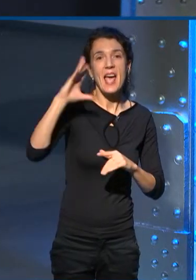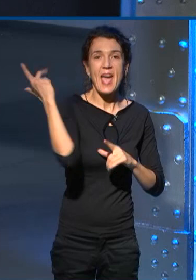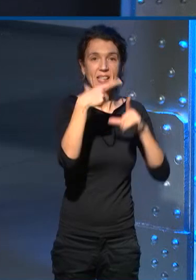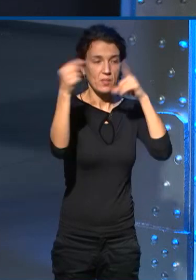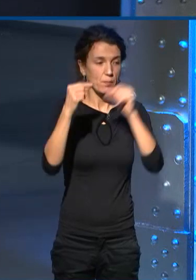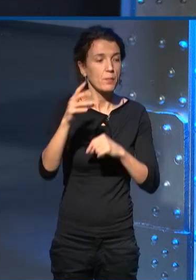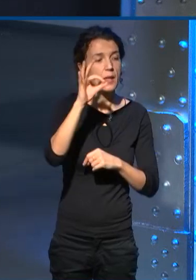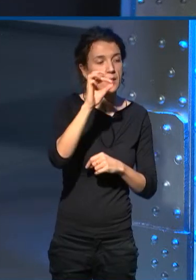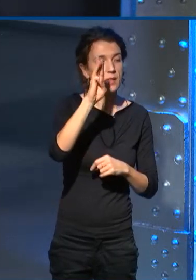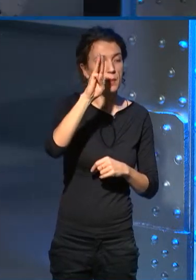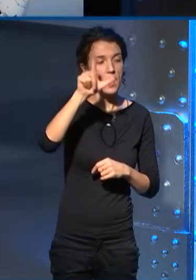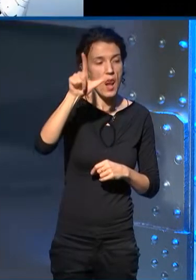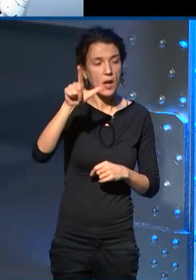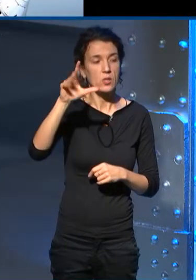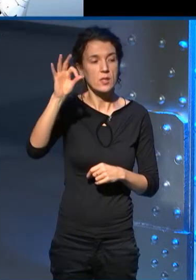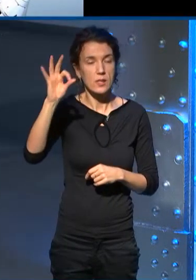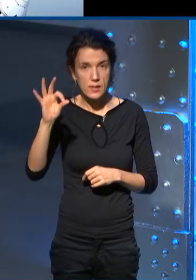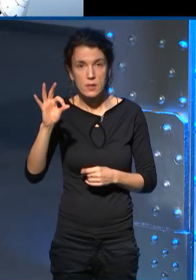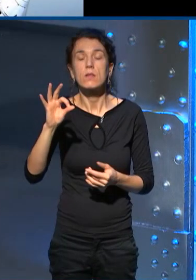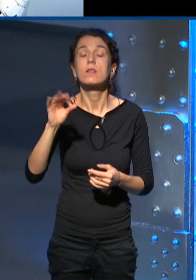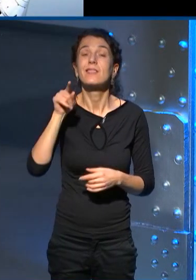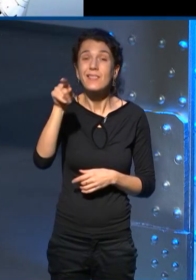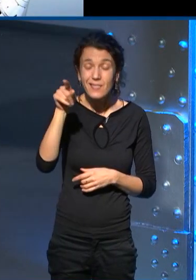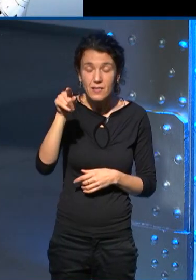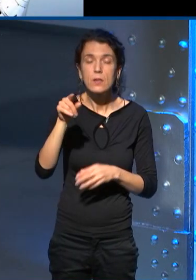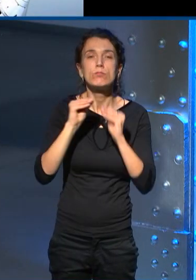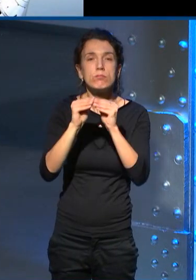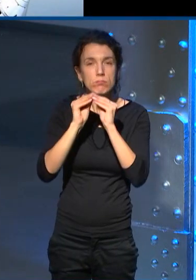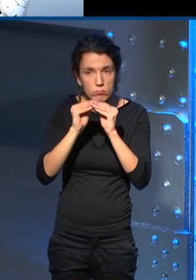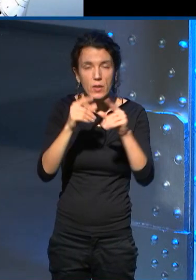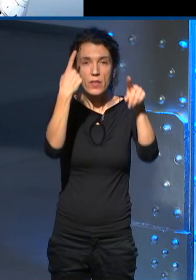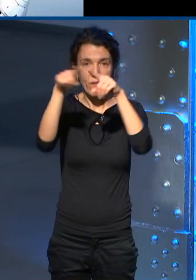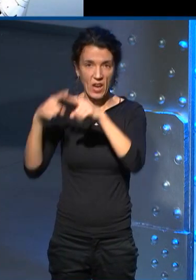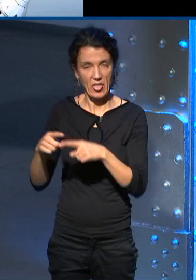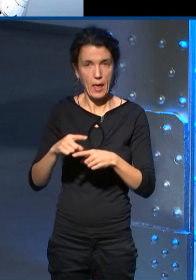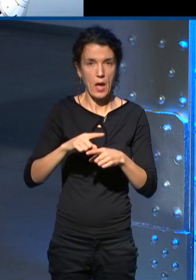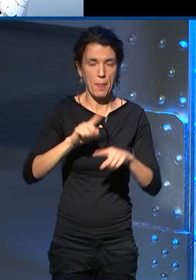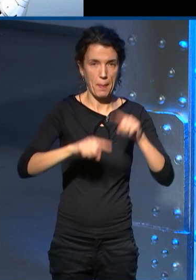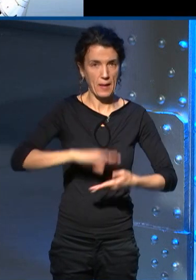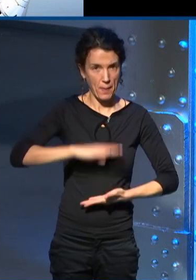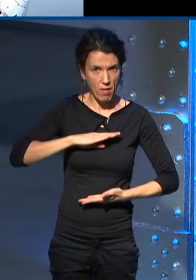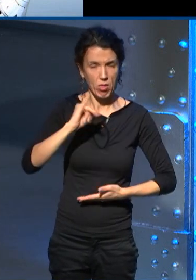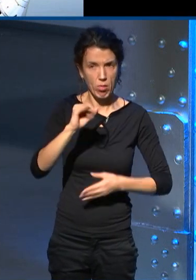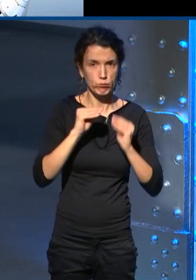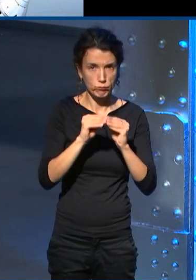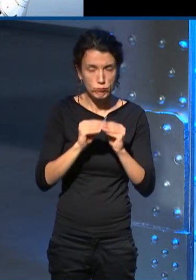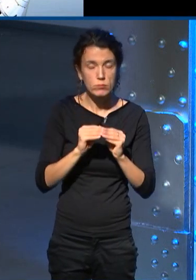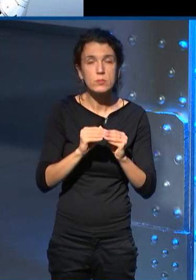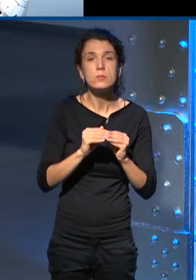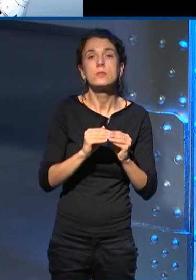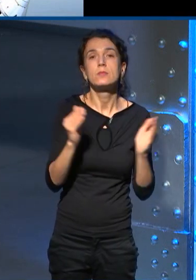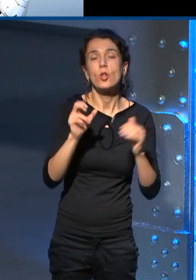System, sistema de lanzamiento espacial. Pues se está desarrollando de distintas capacidades. Y el pequeño